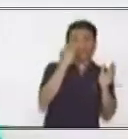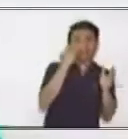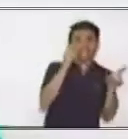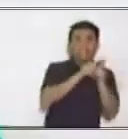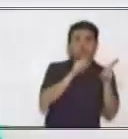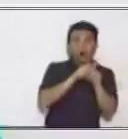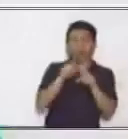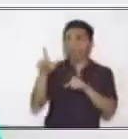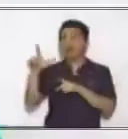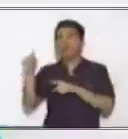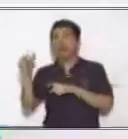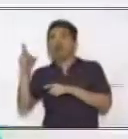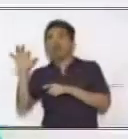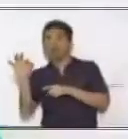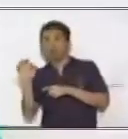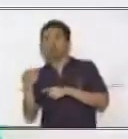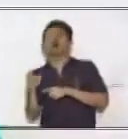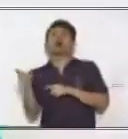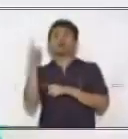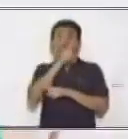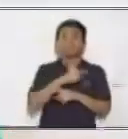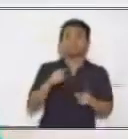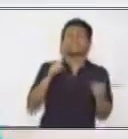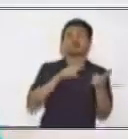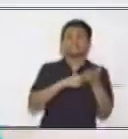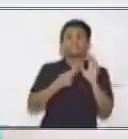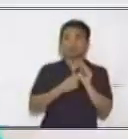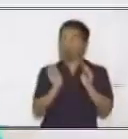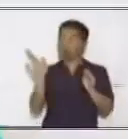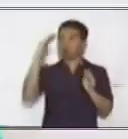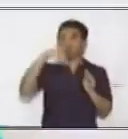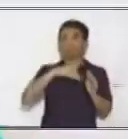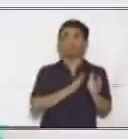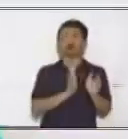equilátero. ¿Será que lo podemos formar?